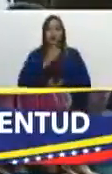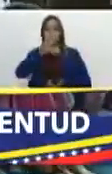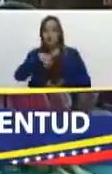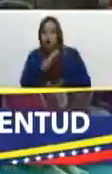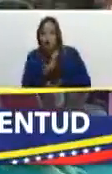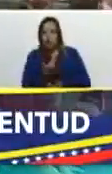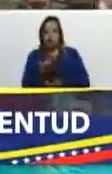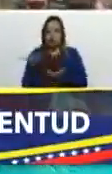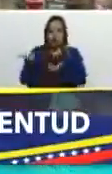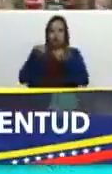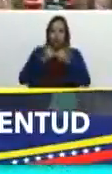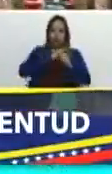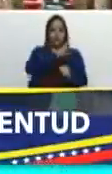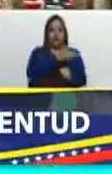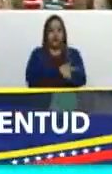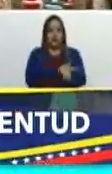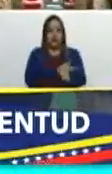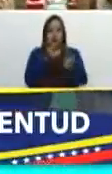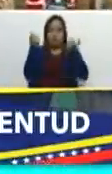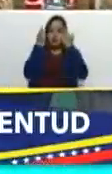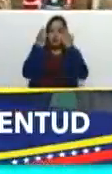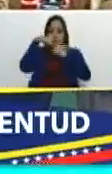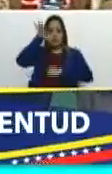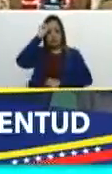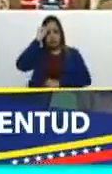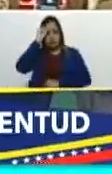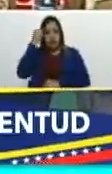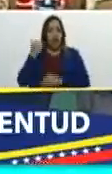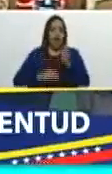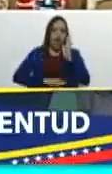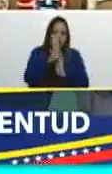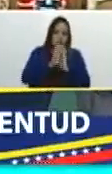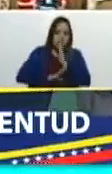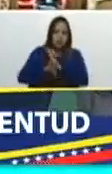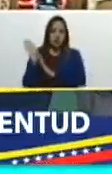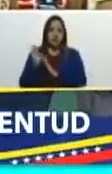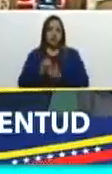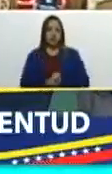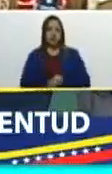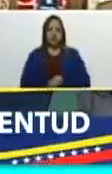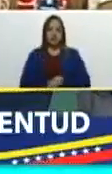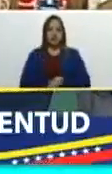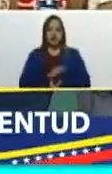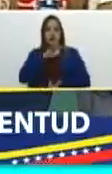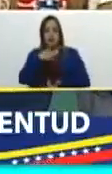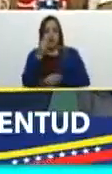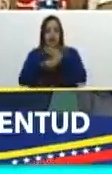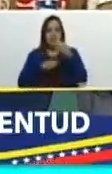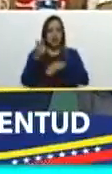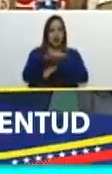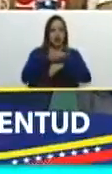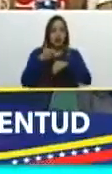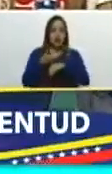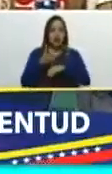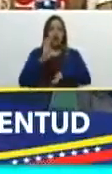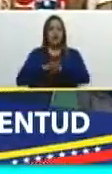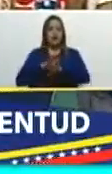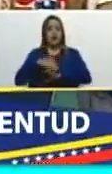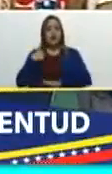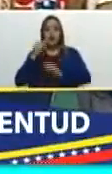empoderarse, para formarse, para avanzar, para gobernar. Porque yo los